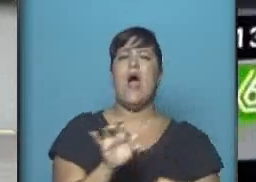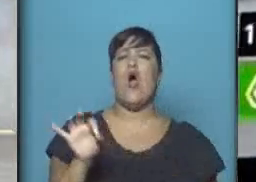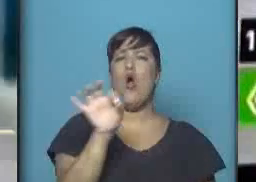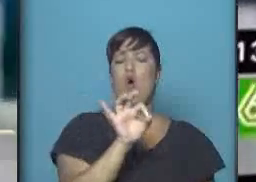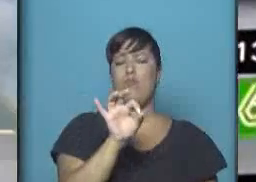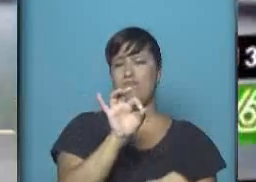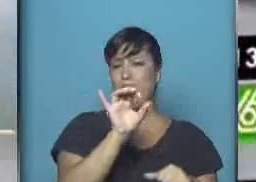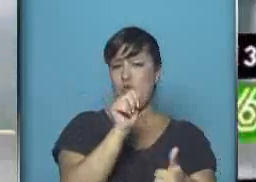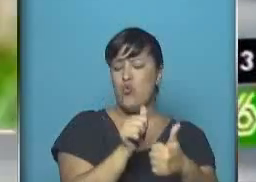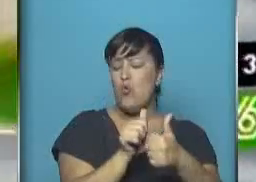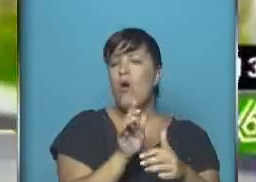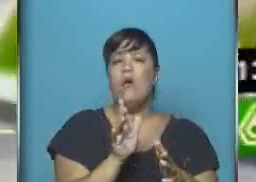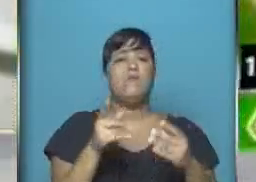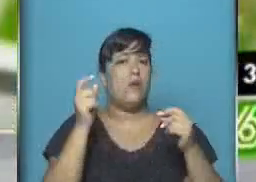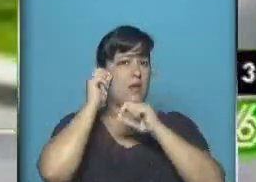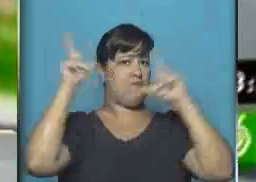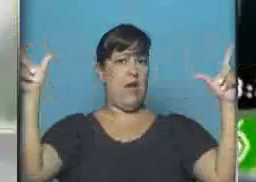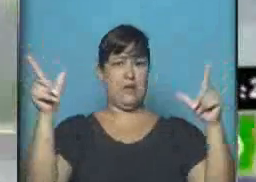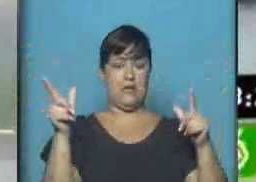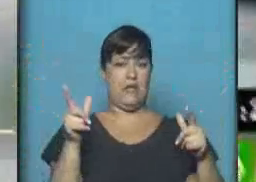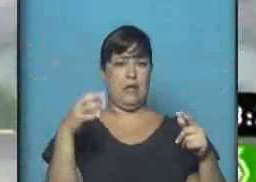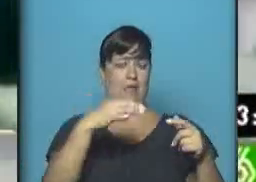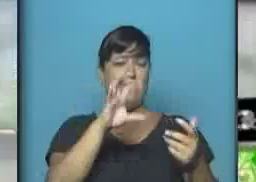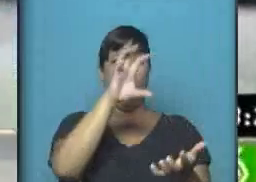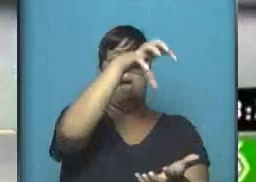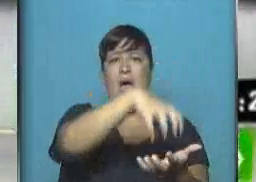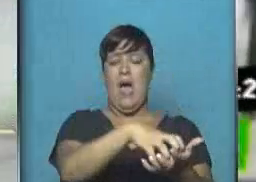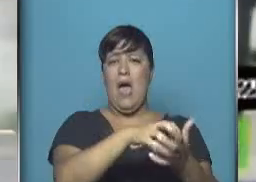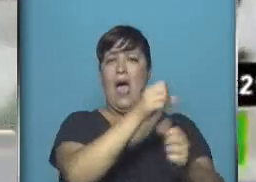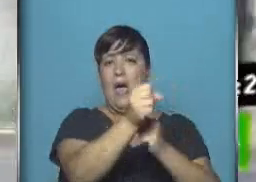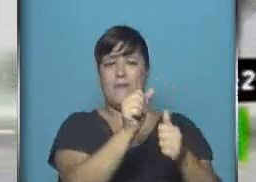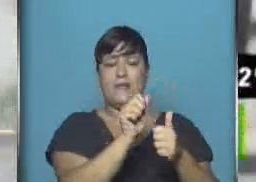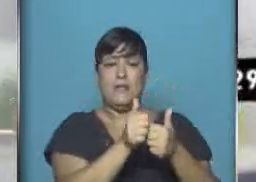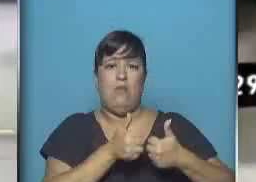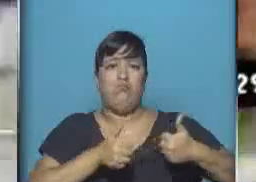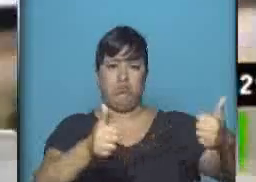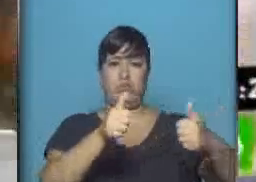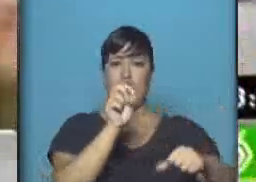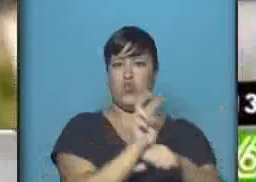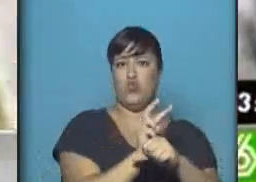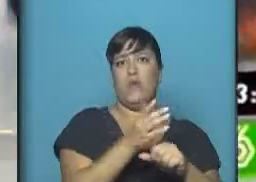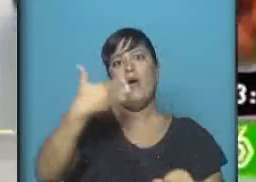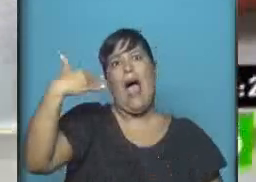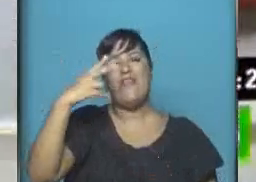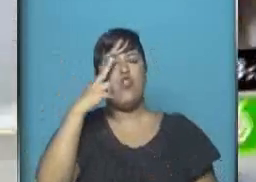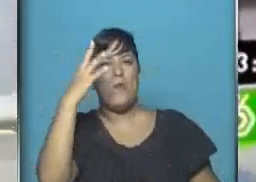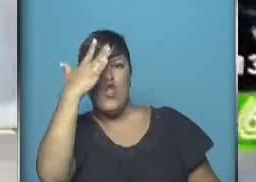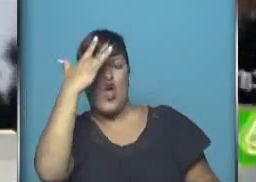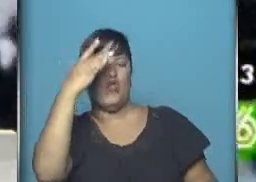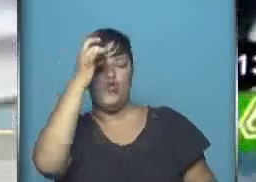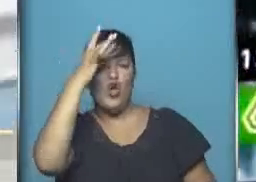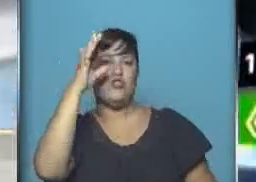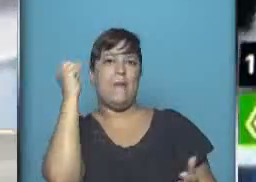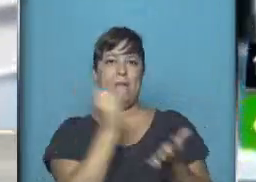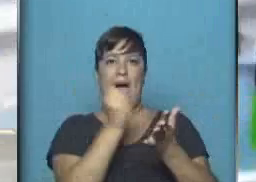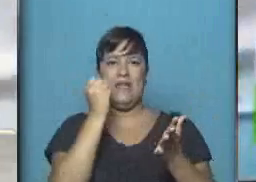la revista? Porque uno imagina que algún tipo de custodia debía de tener después del episodio de 2012 y de las amenazas